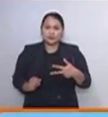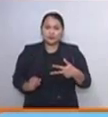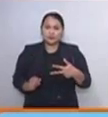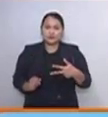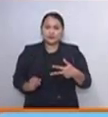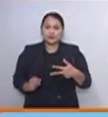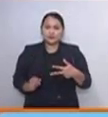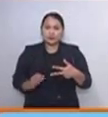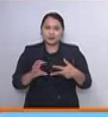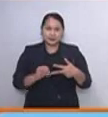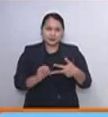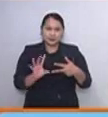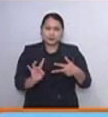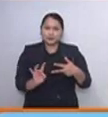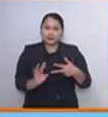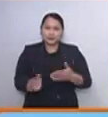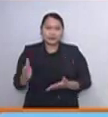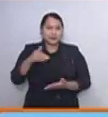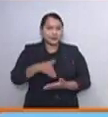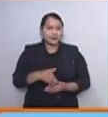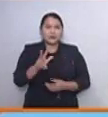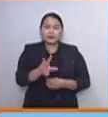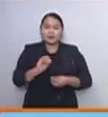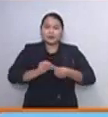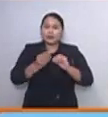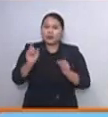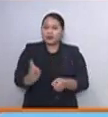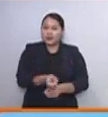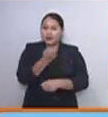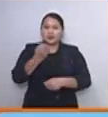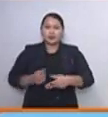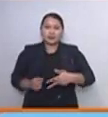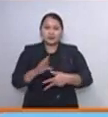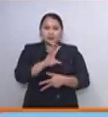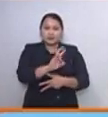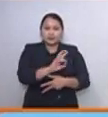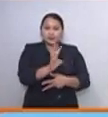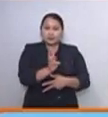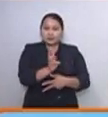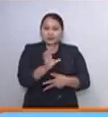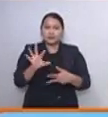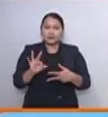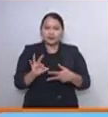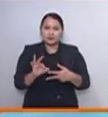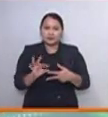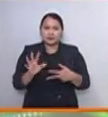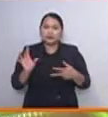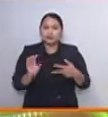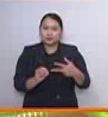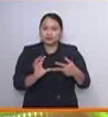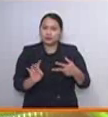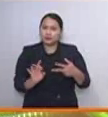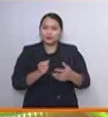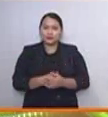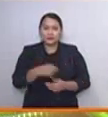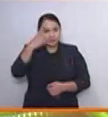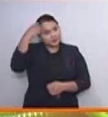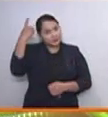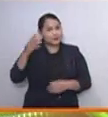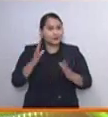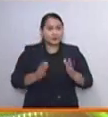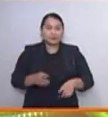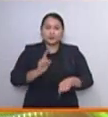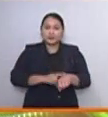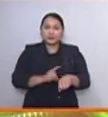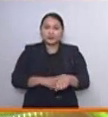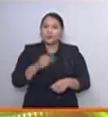Este es el 08. Reitero con mucho gusto los tres números ganadores, 76, 19 y 08. Señores, ha llegado el momento